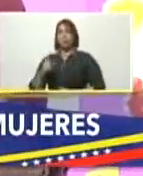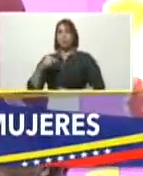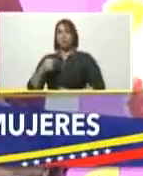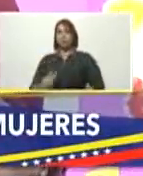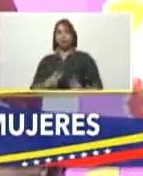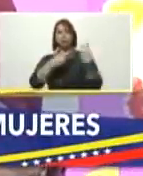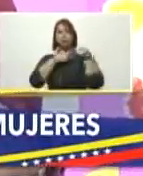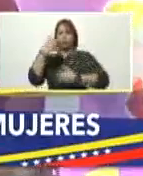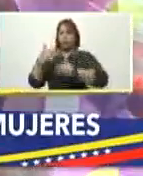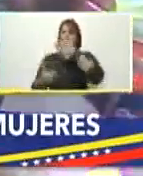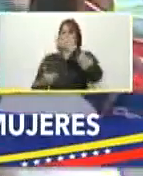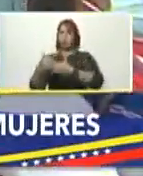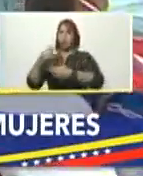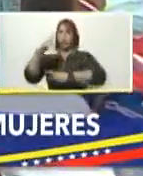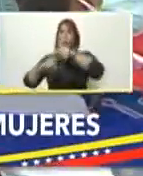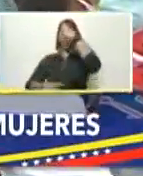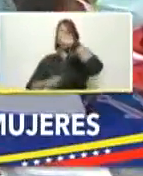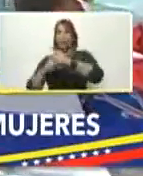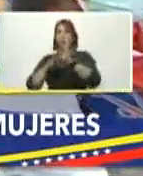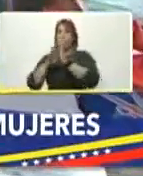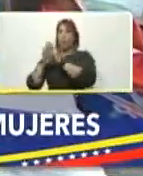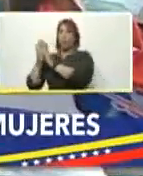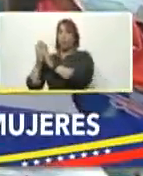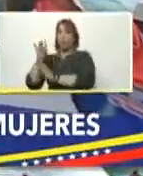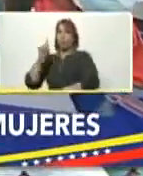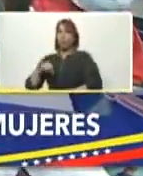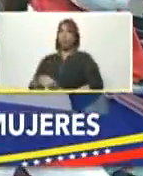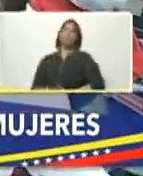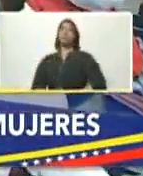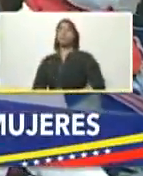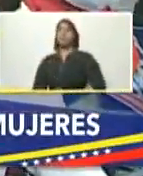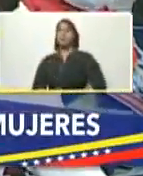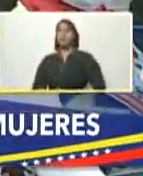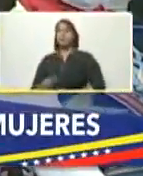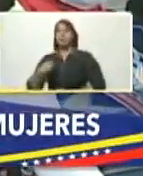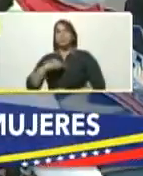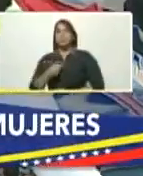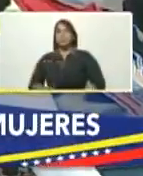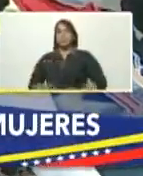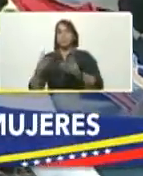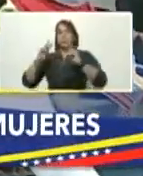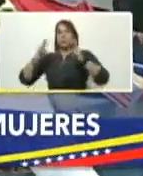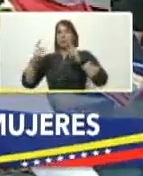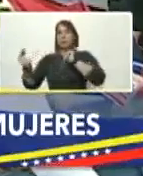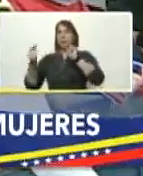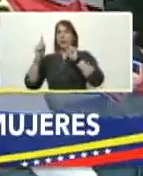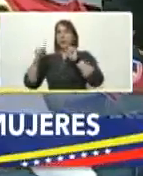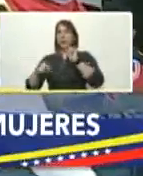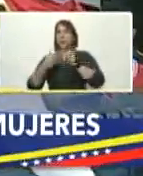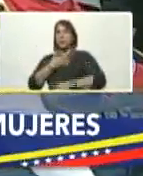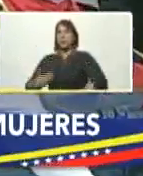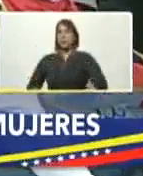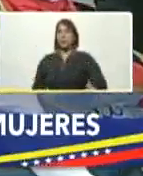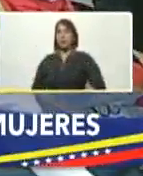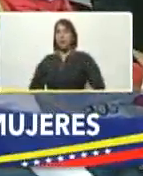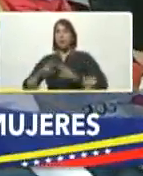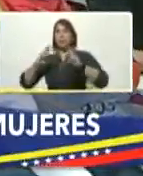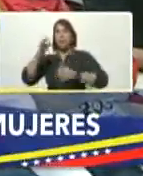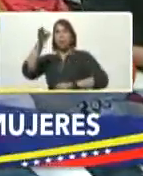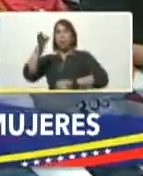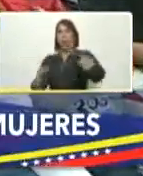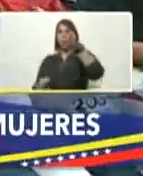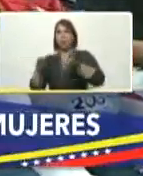en el proceso productivo. También estamos colocando como tema de debate, presidente, el tema de la